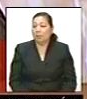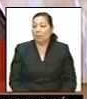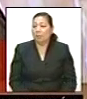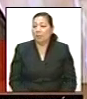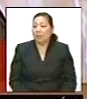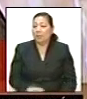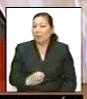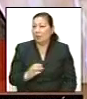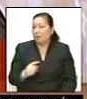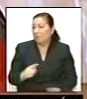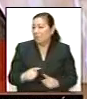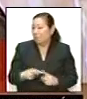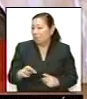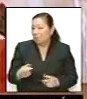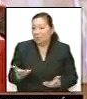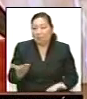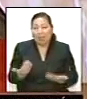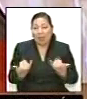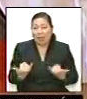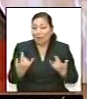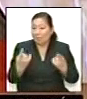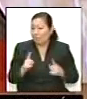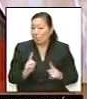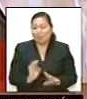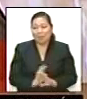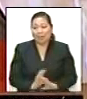CPTPP, pero en este acuerdo,